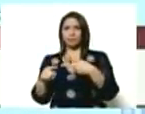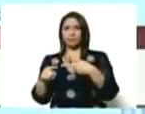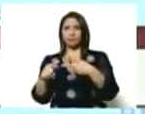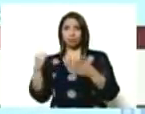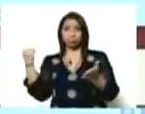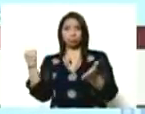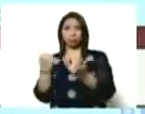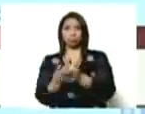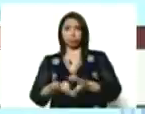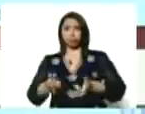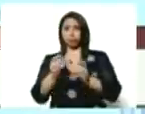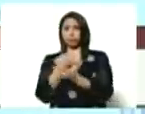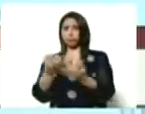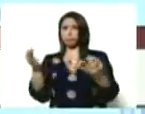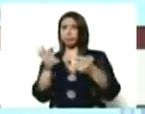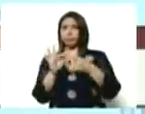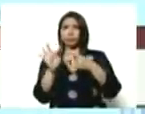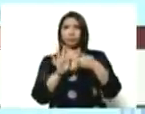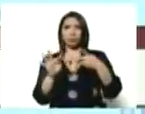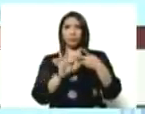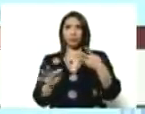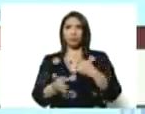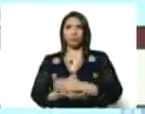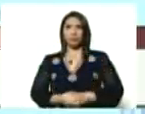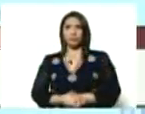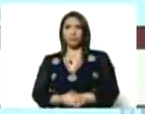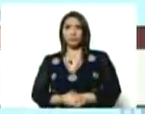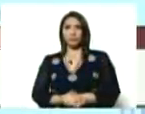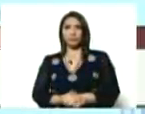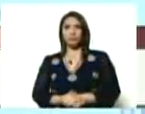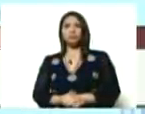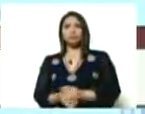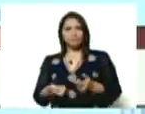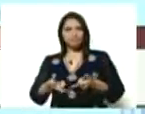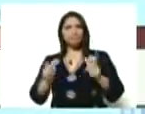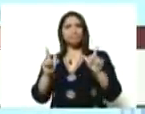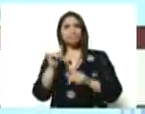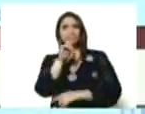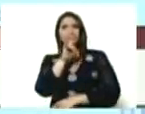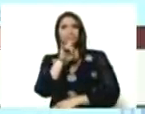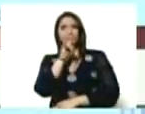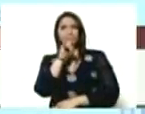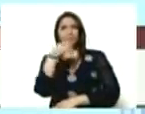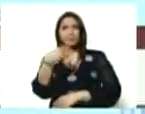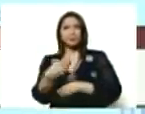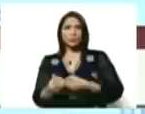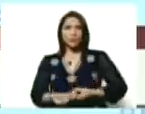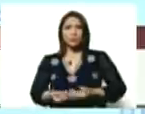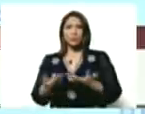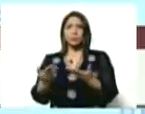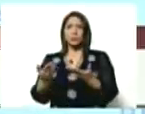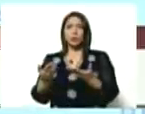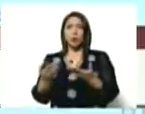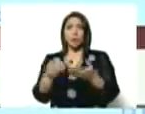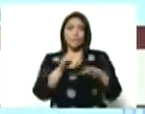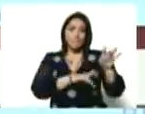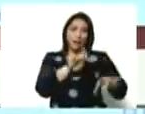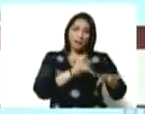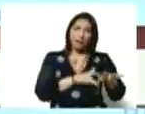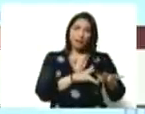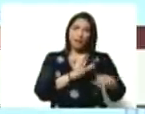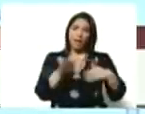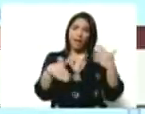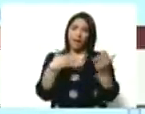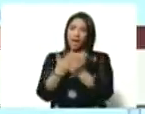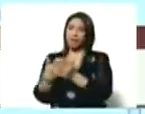certificar su correcto funcionamiento. Validar la información transmitida desde la máquina de votación hasta